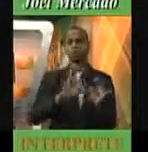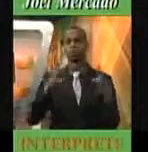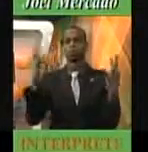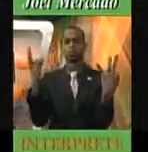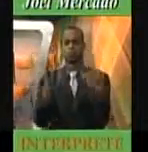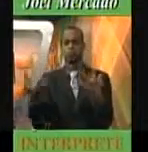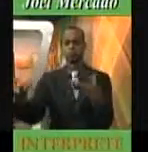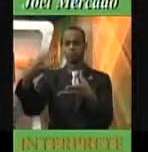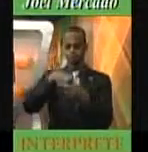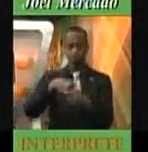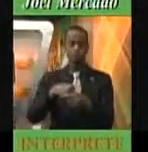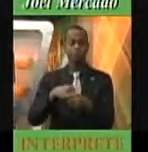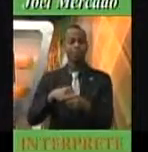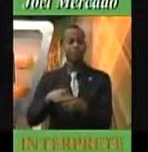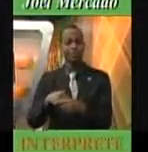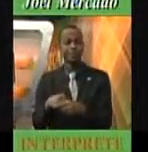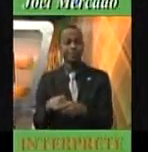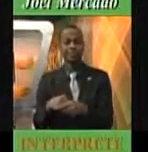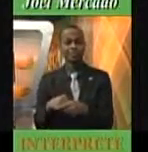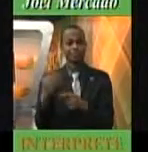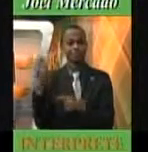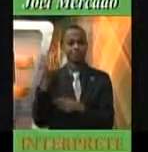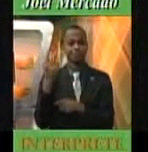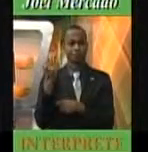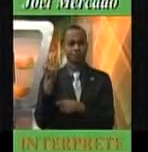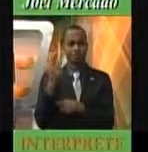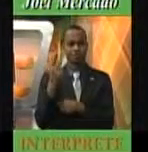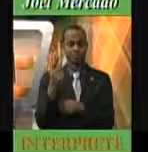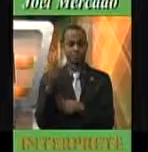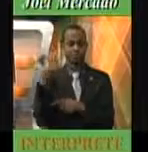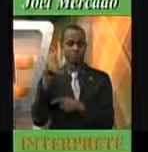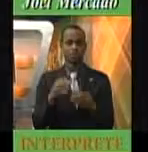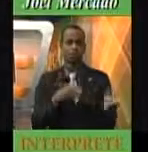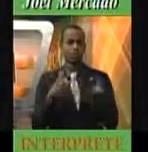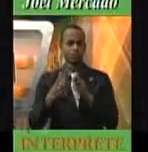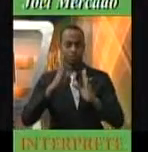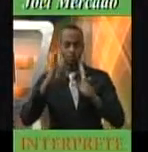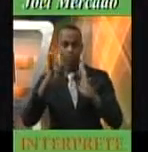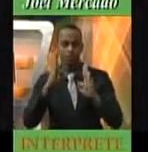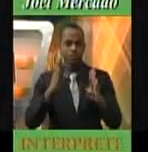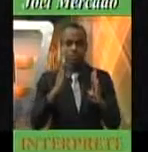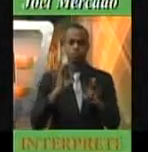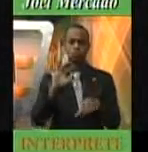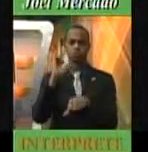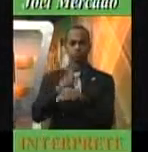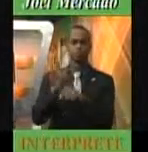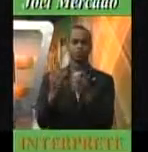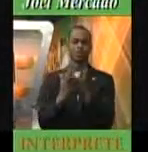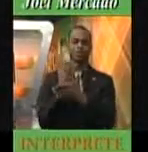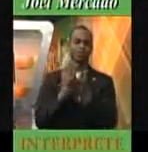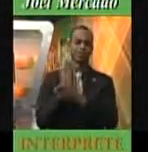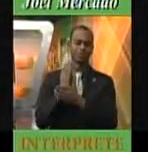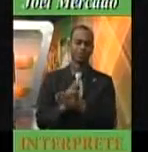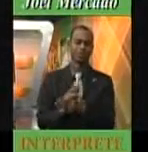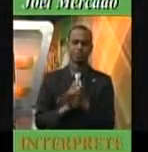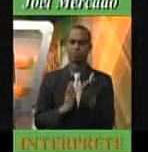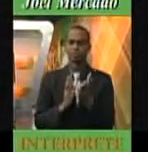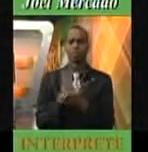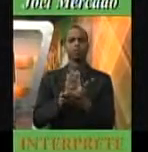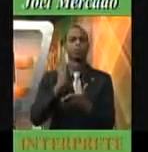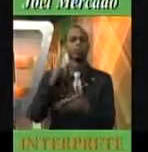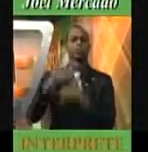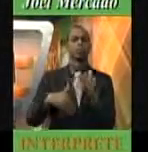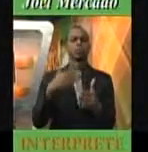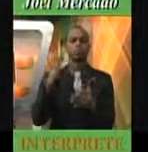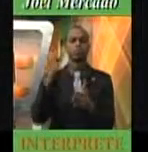familia también. Así que no es tanto un servicio de atención, sino una construcción de un derecho. Correcto. El derecho que te va a llevar